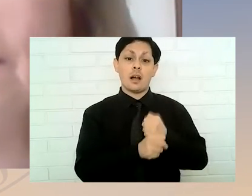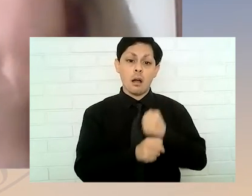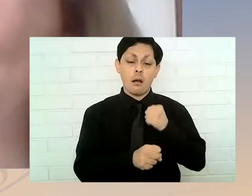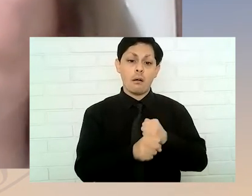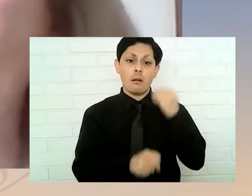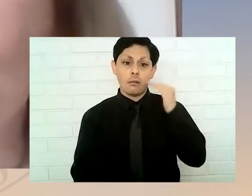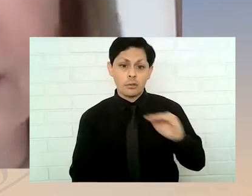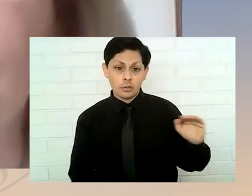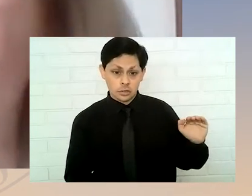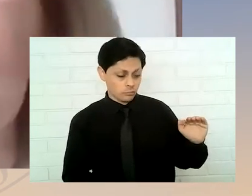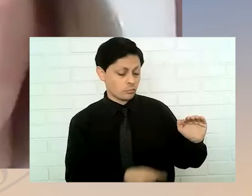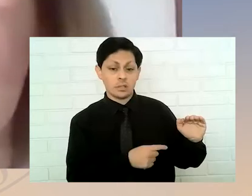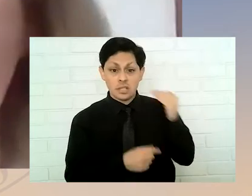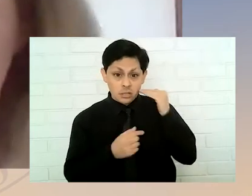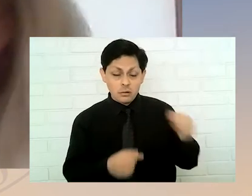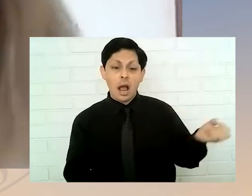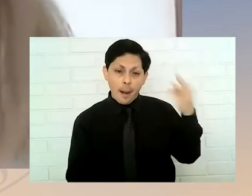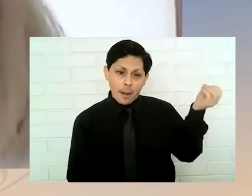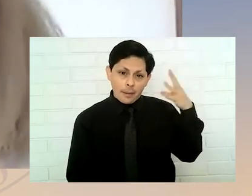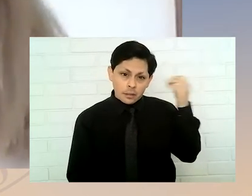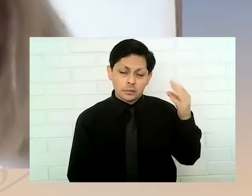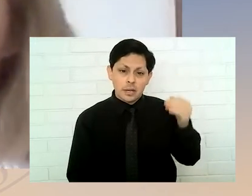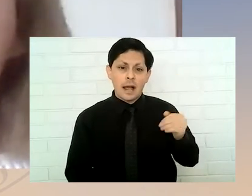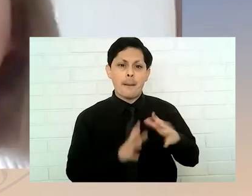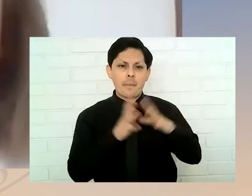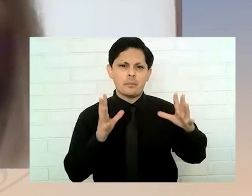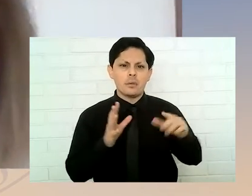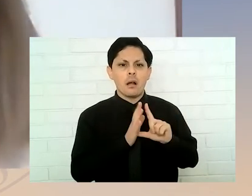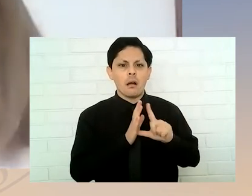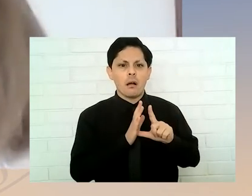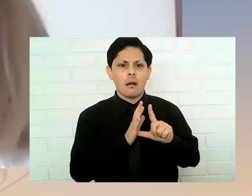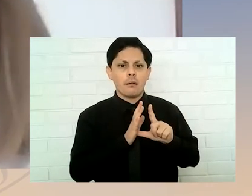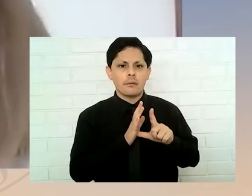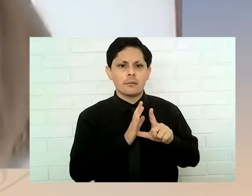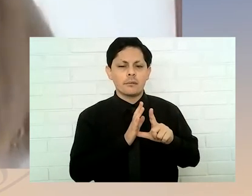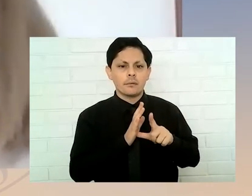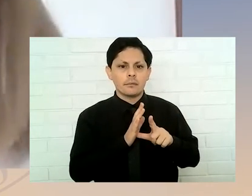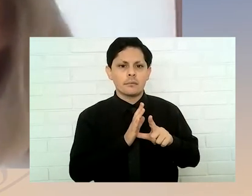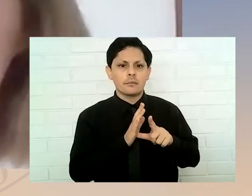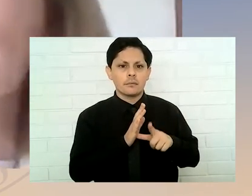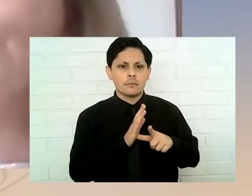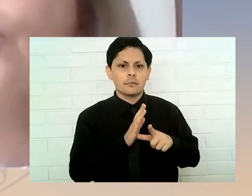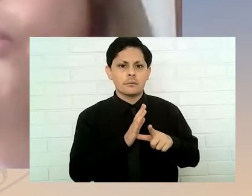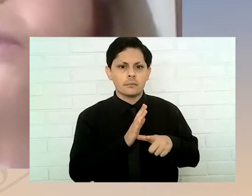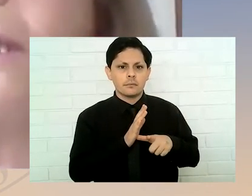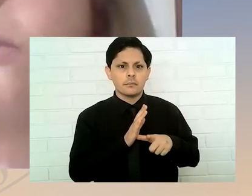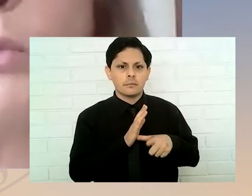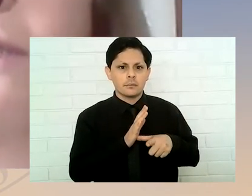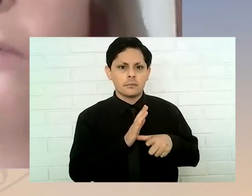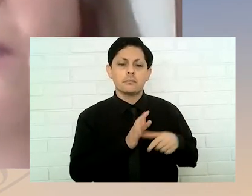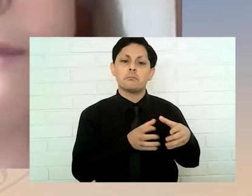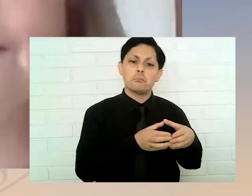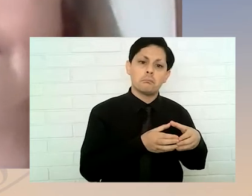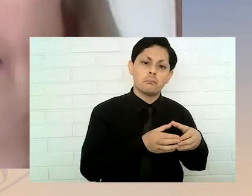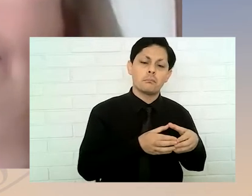iban a aprender mucho y fue mucho más difícil y más lento, igual aprendieron, pero con más lentitud, y con otros que se